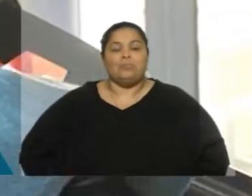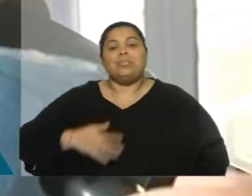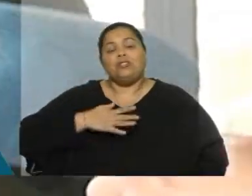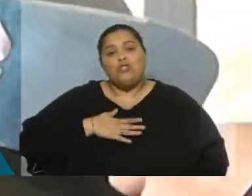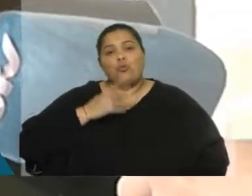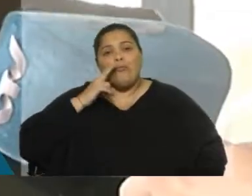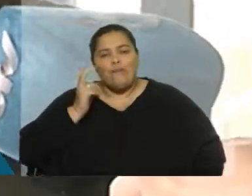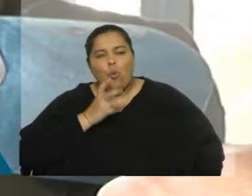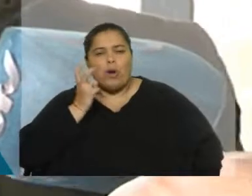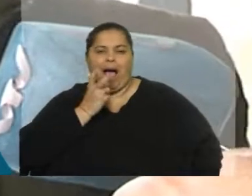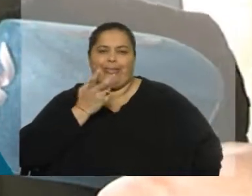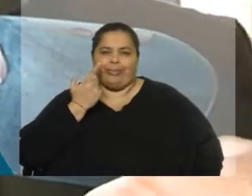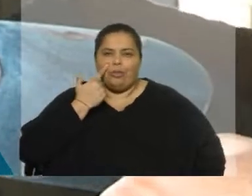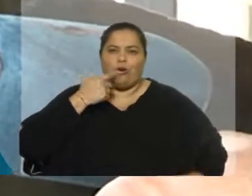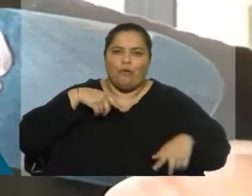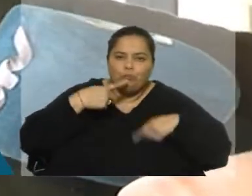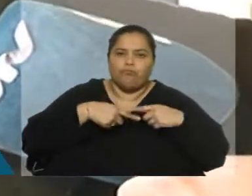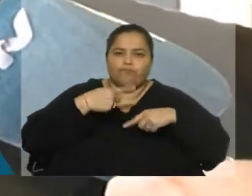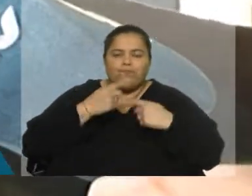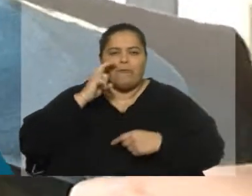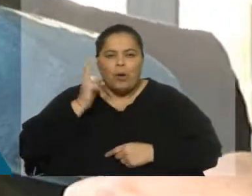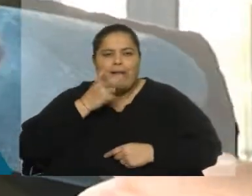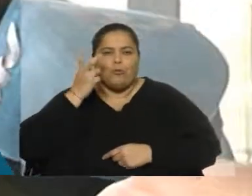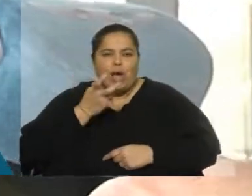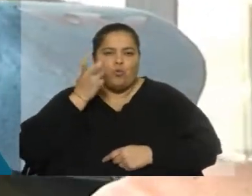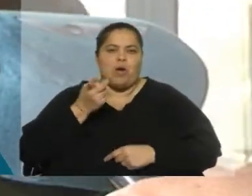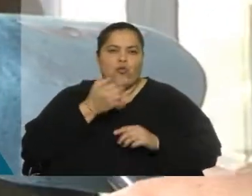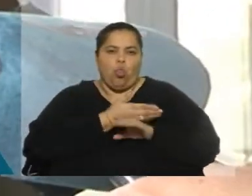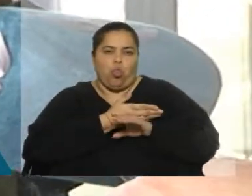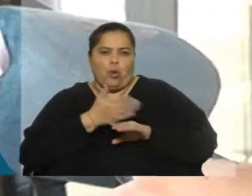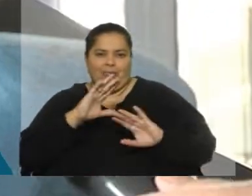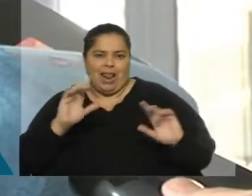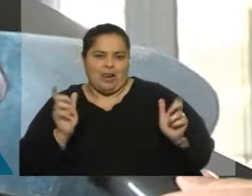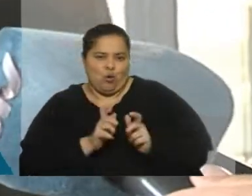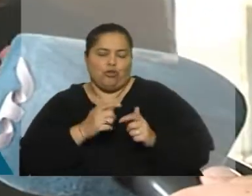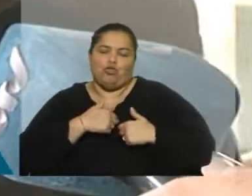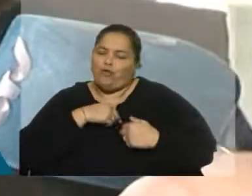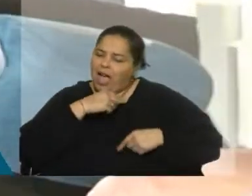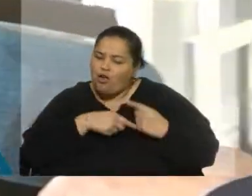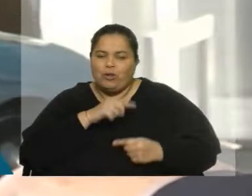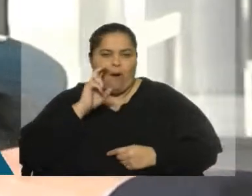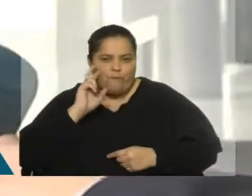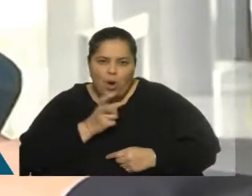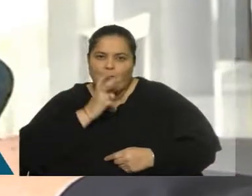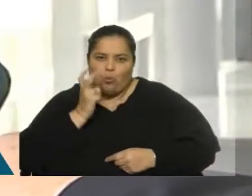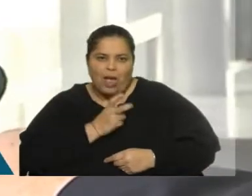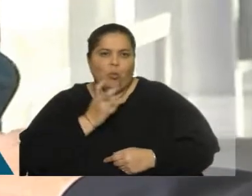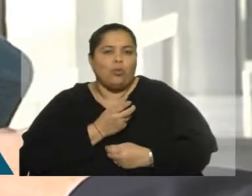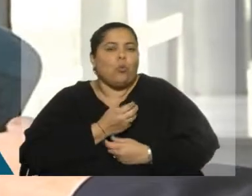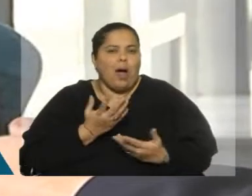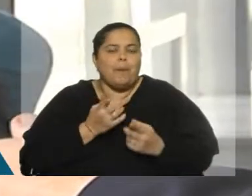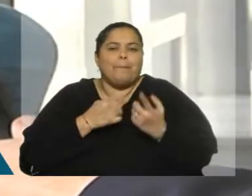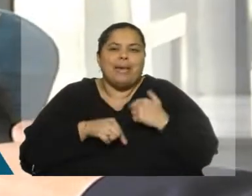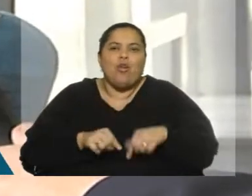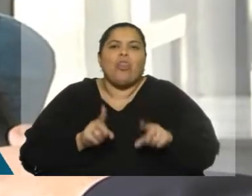piedra bajo el cangrejo durante toda la reunión y la voy a seguir buscando. Ahora que algo hay que